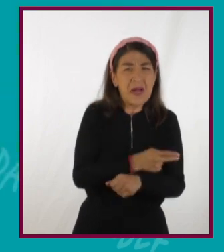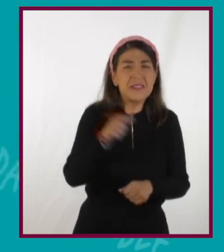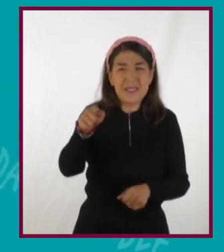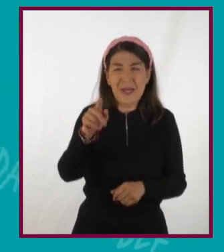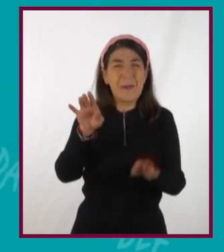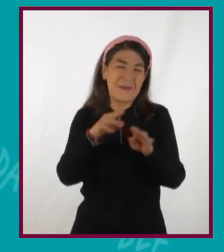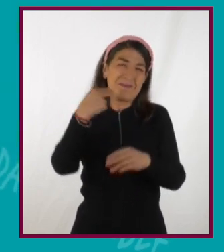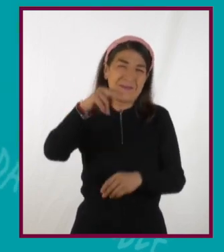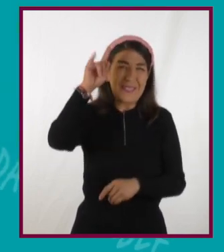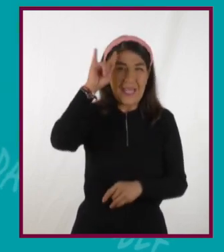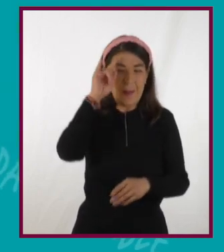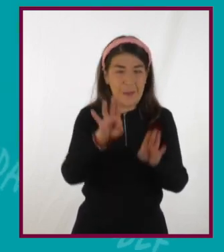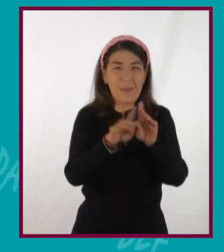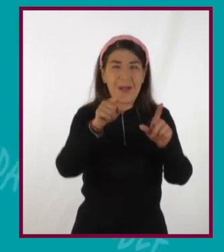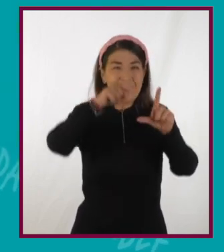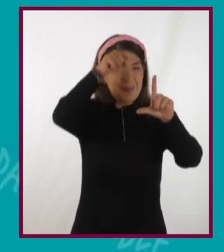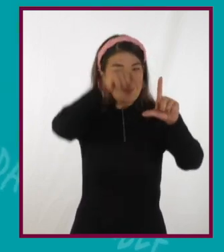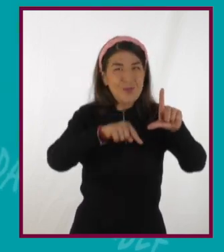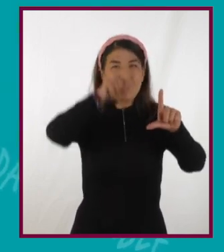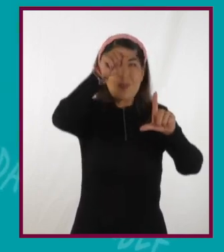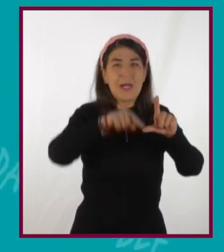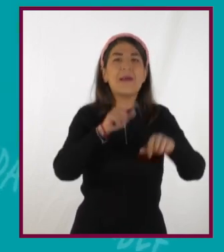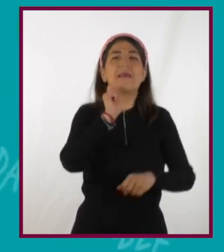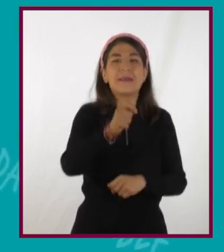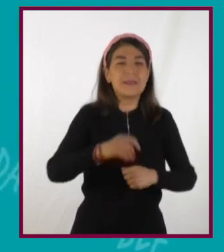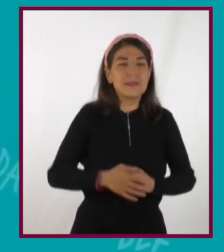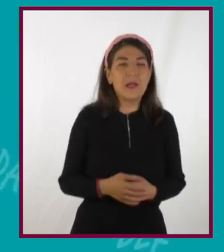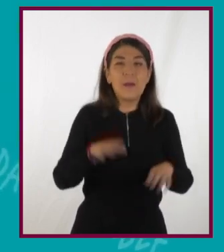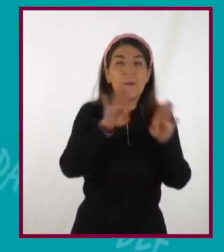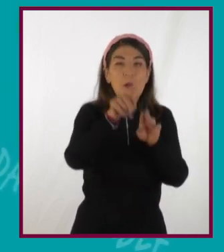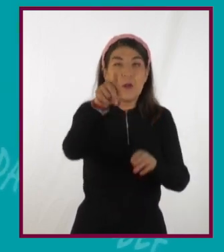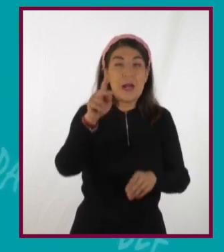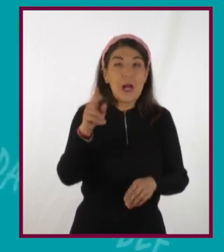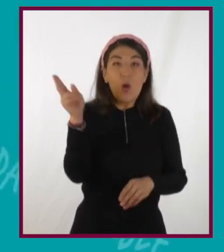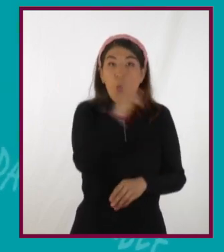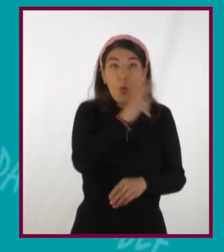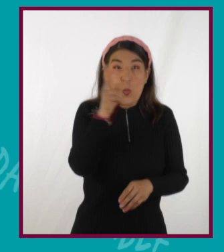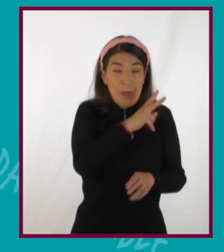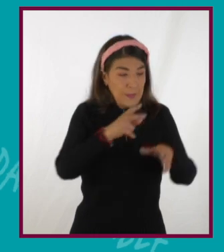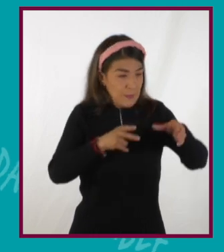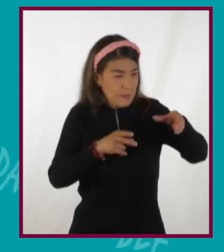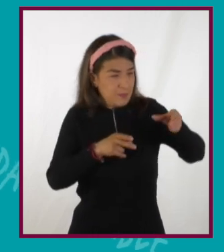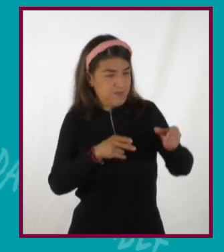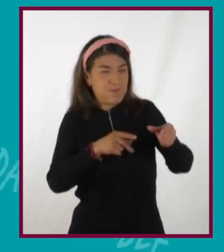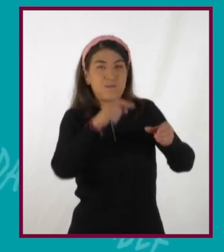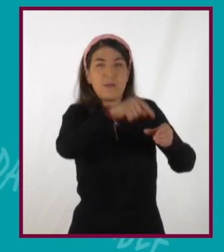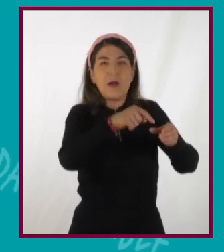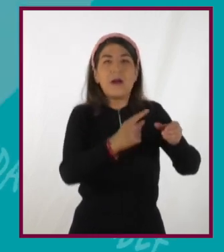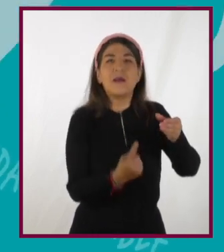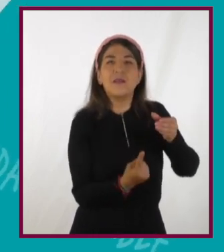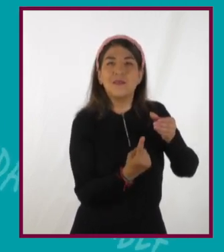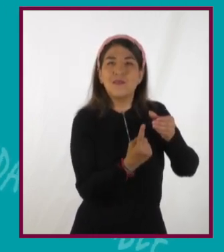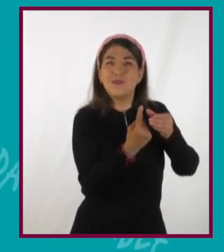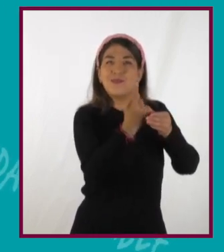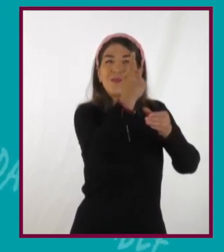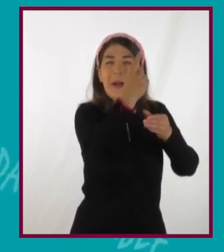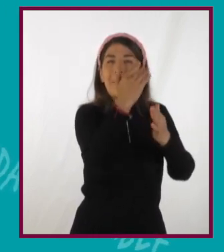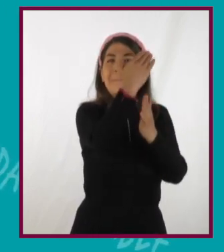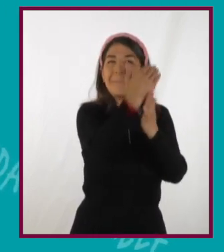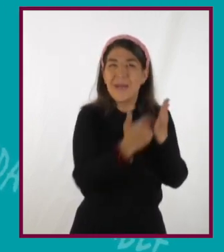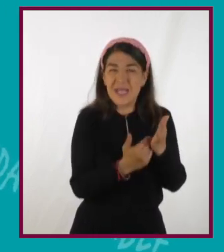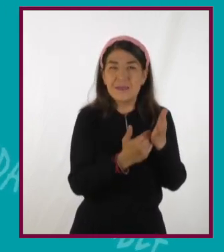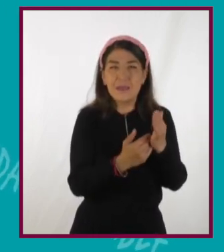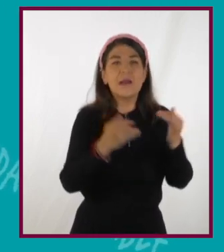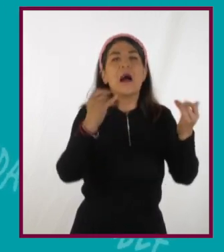diablillo. Al oprimir la botella, por el principio de Pascal, se comprime el aire en el diablillo y disminuye su volumen. Como el volumen